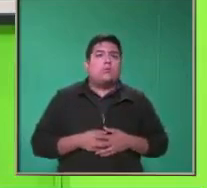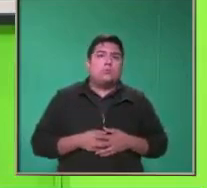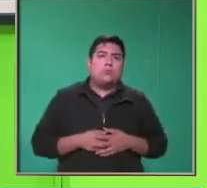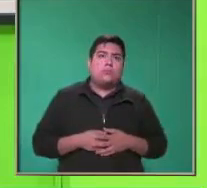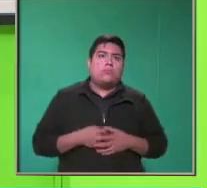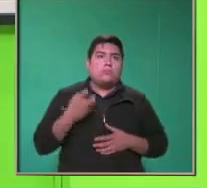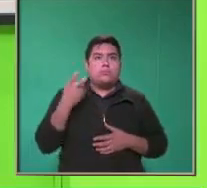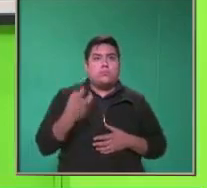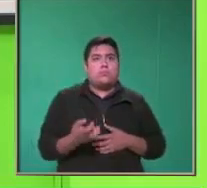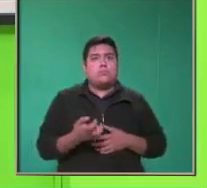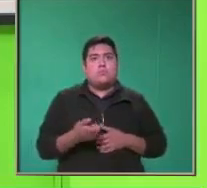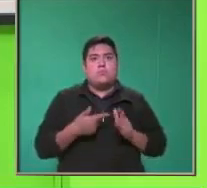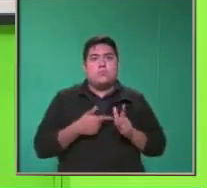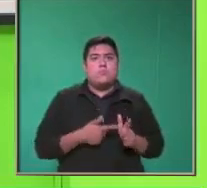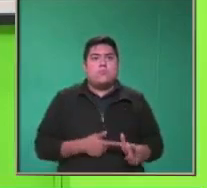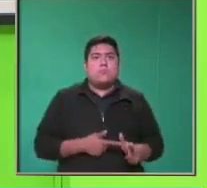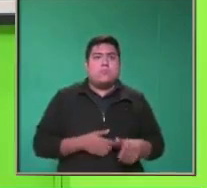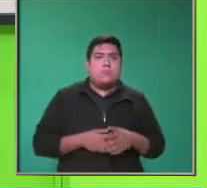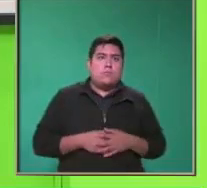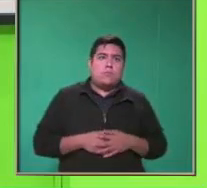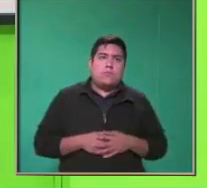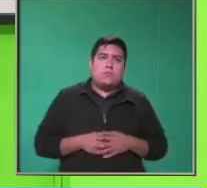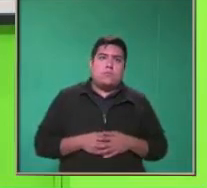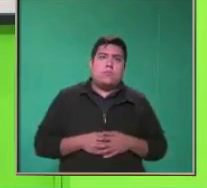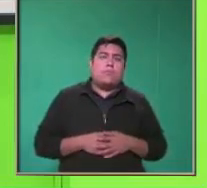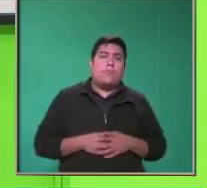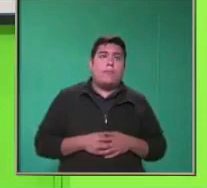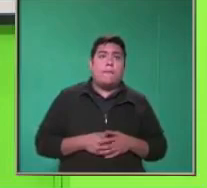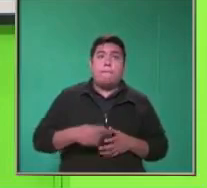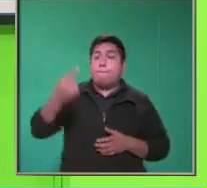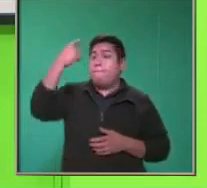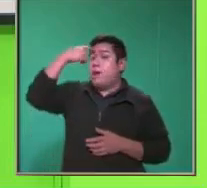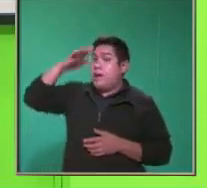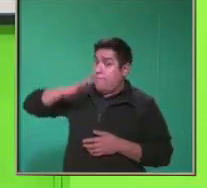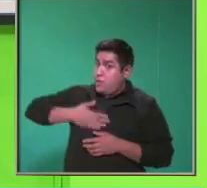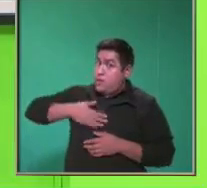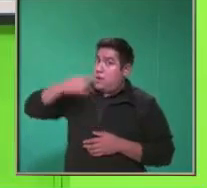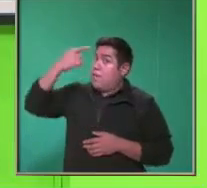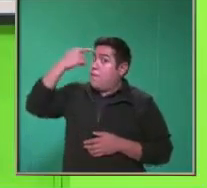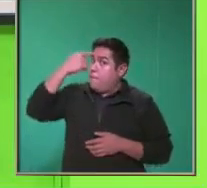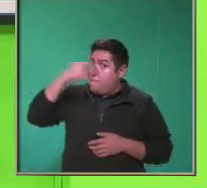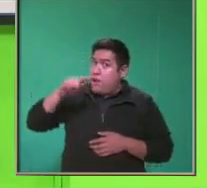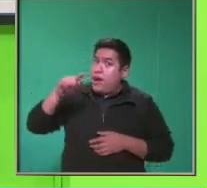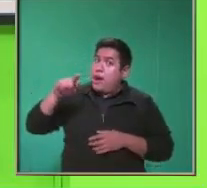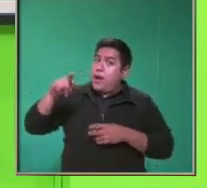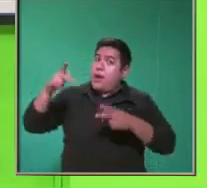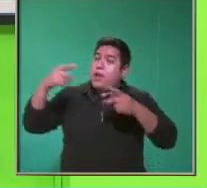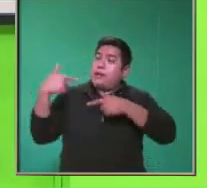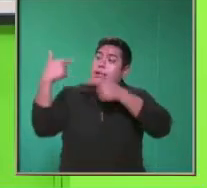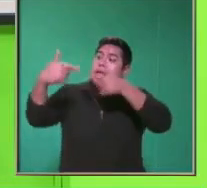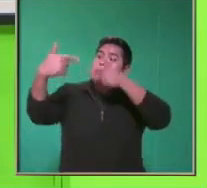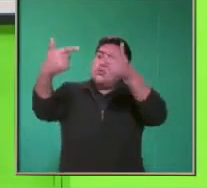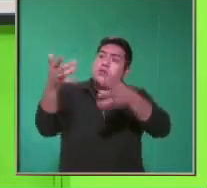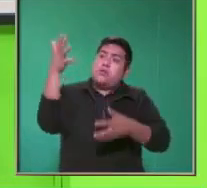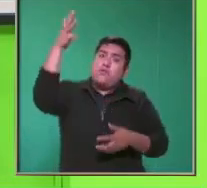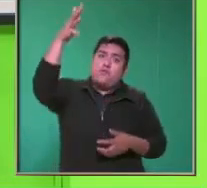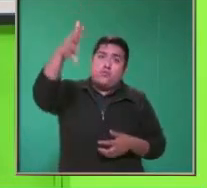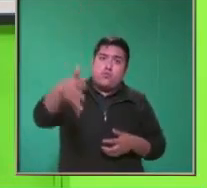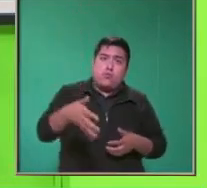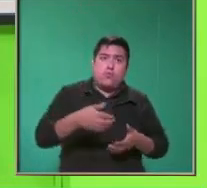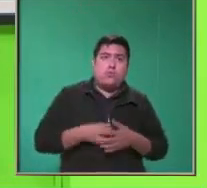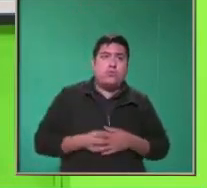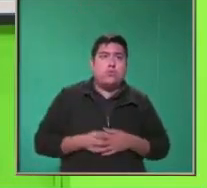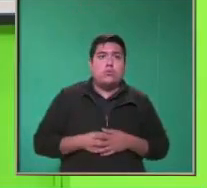recurso permanezca para mí y para las generaciones futuras, que no estén buscando